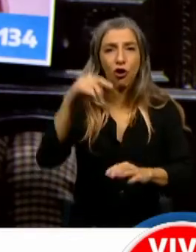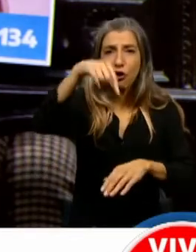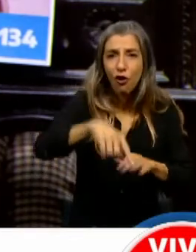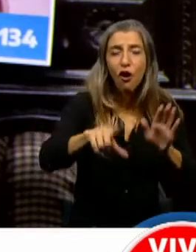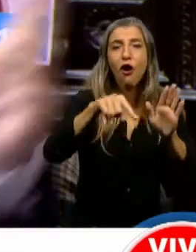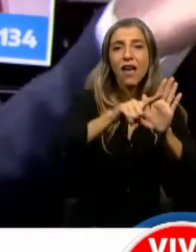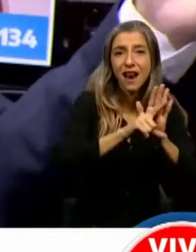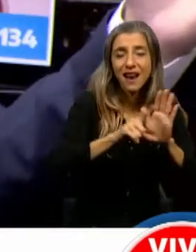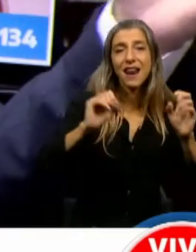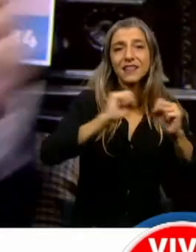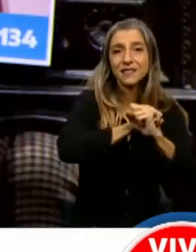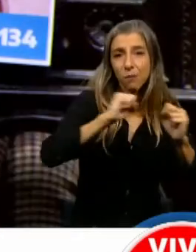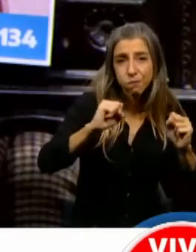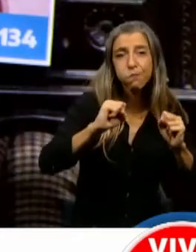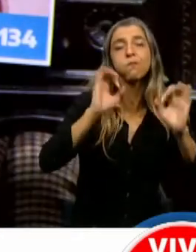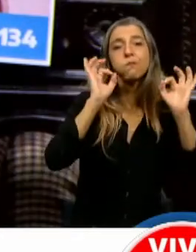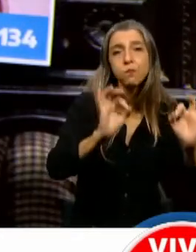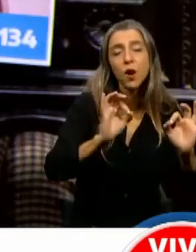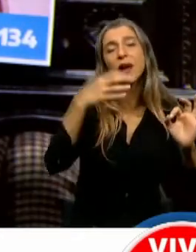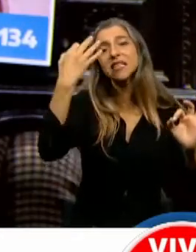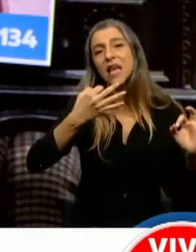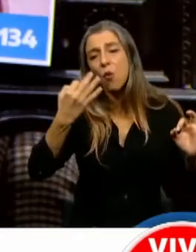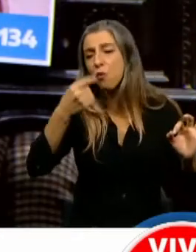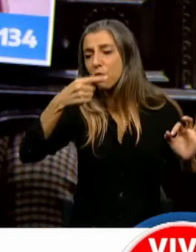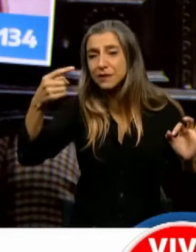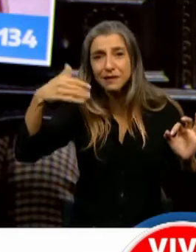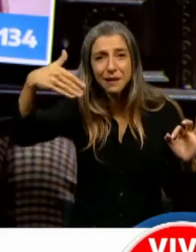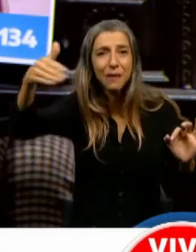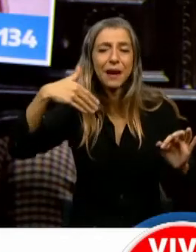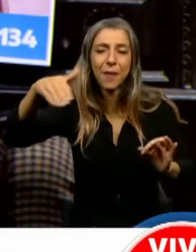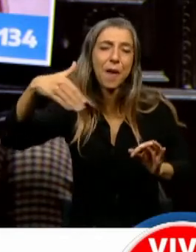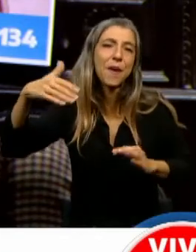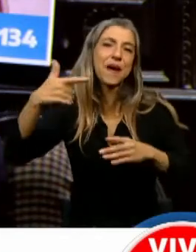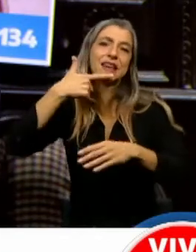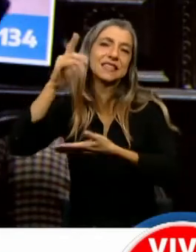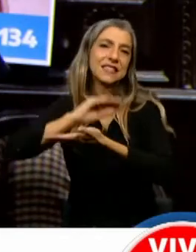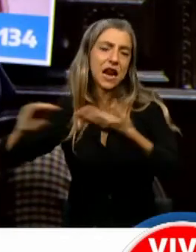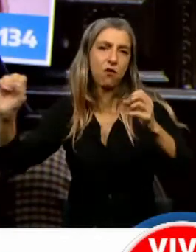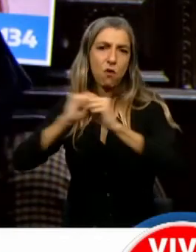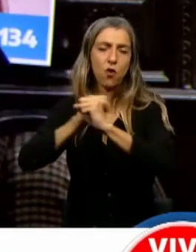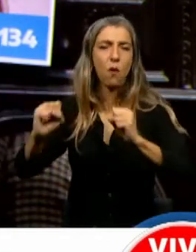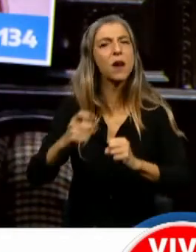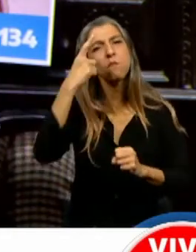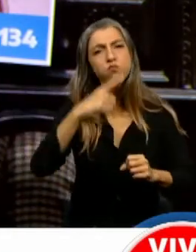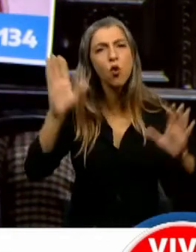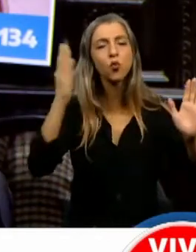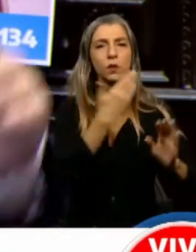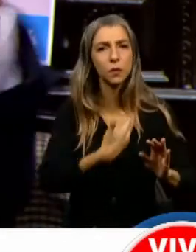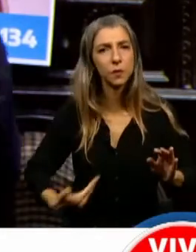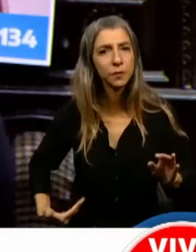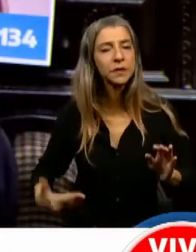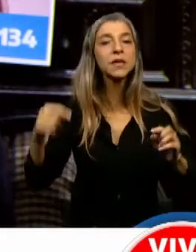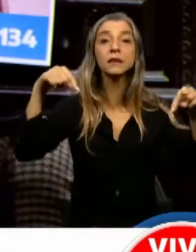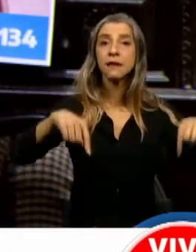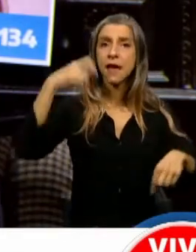en diputados, seguramente en un par de semanas la va a tener en la Cámara de Senadores. Finalmente, señor presidente,